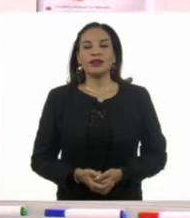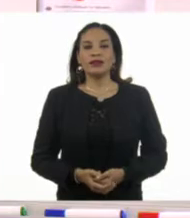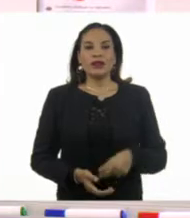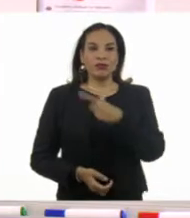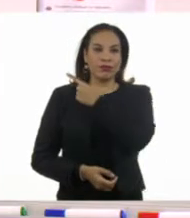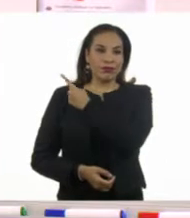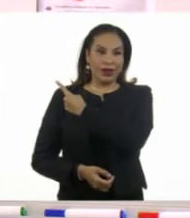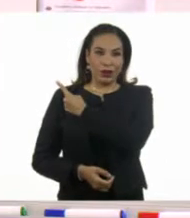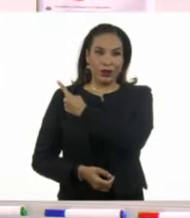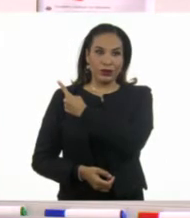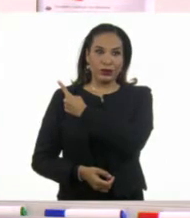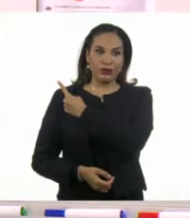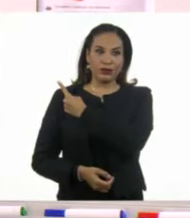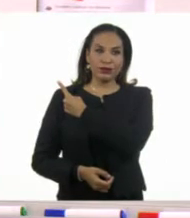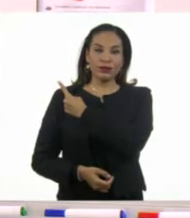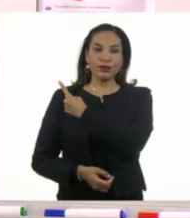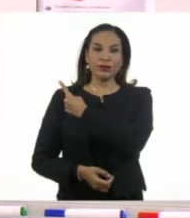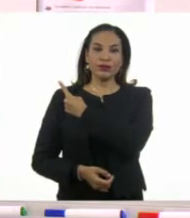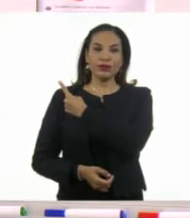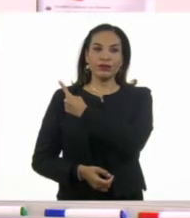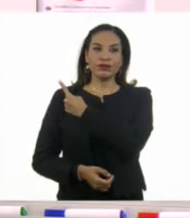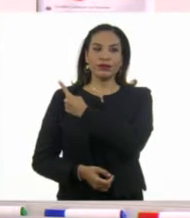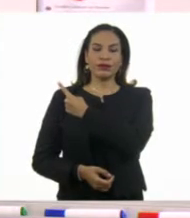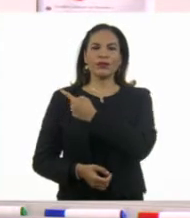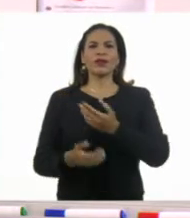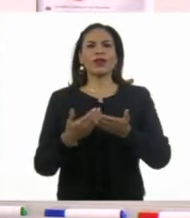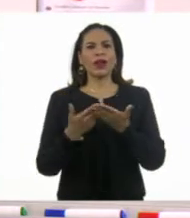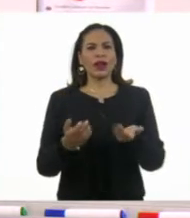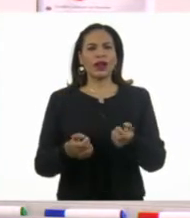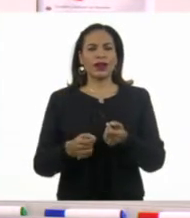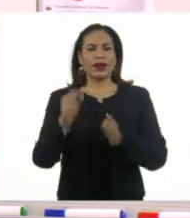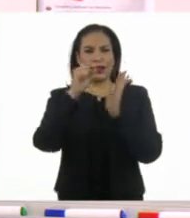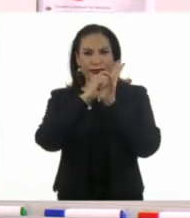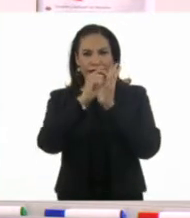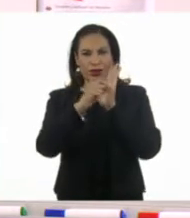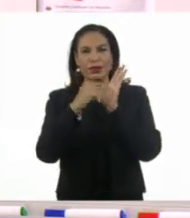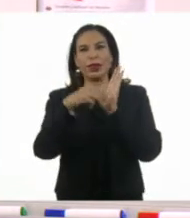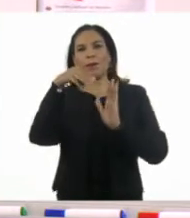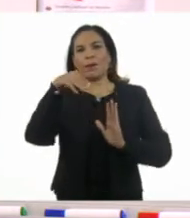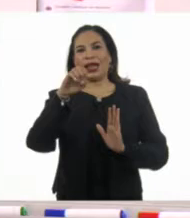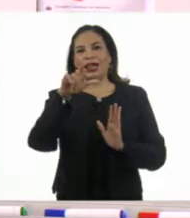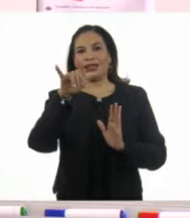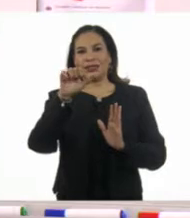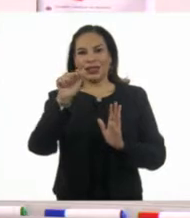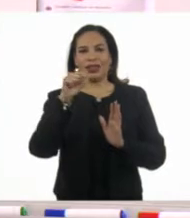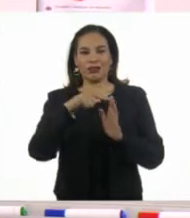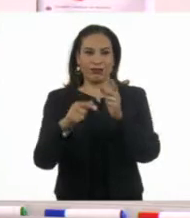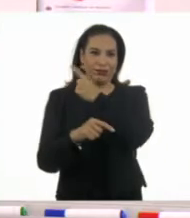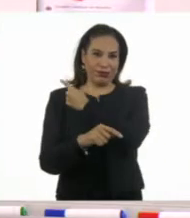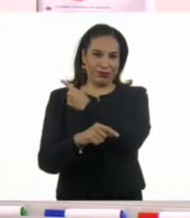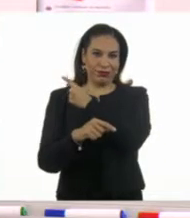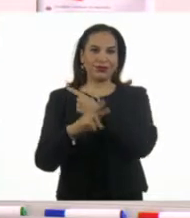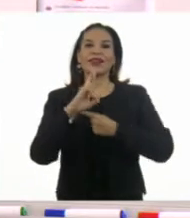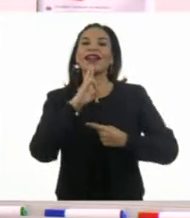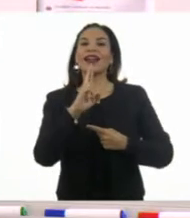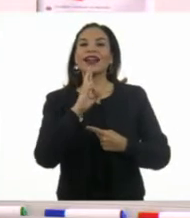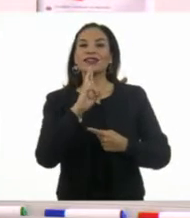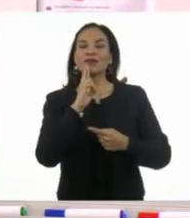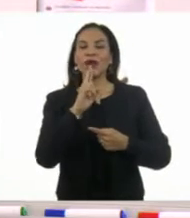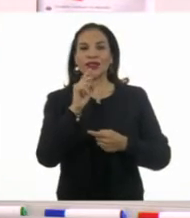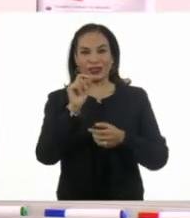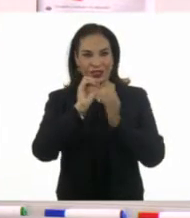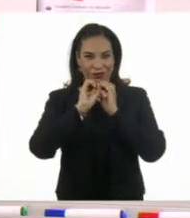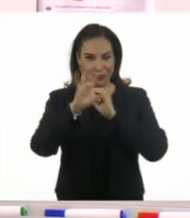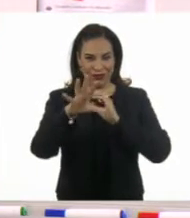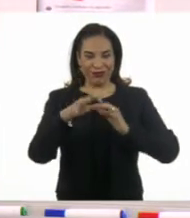Melón. Y vamos a escribir Melissa, que fue quien nos envió la respuesta. Así